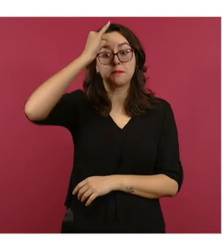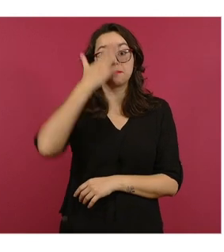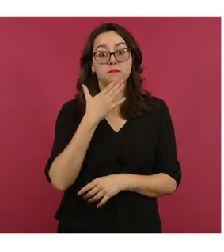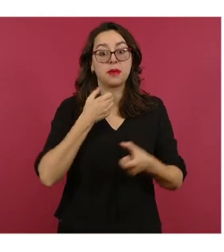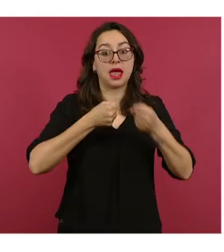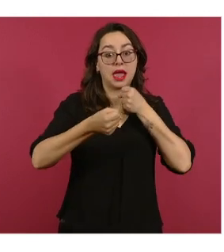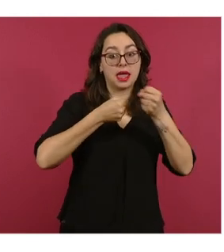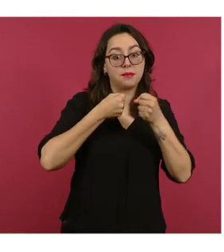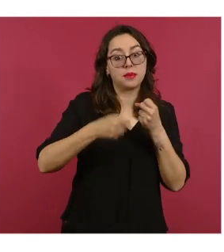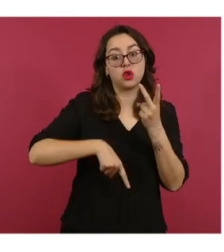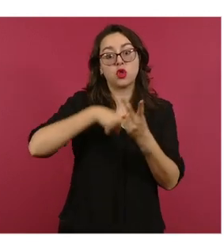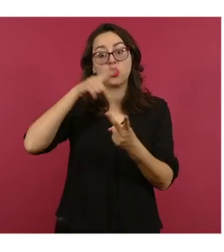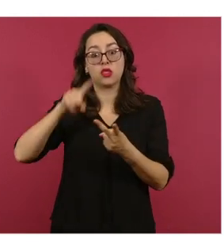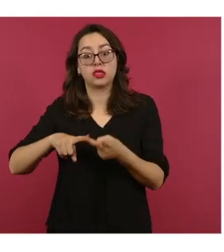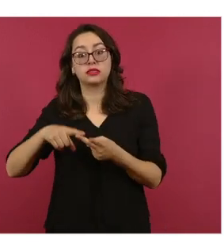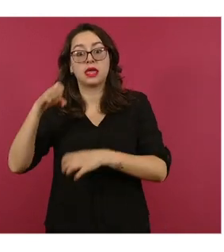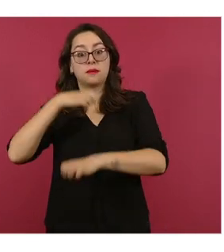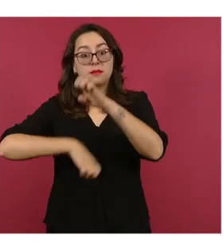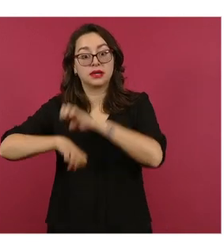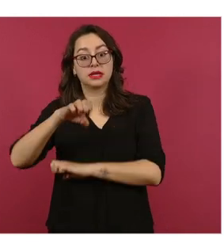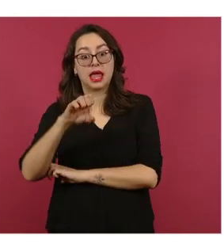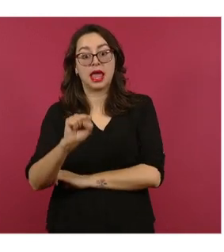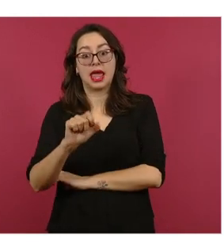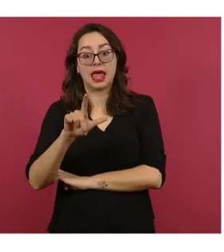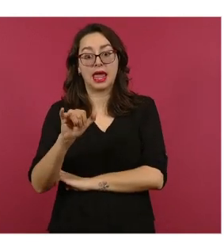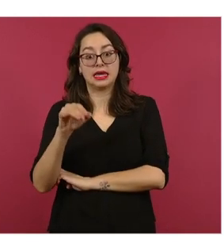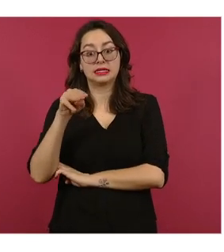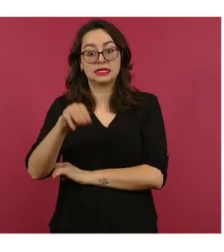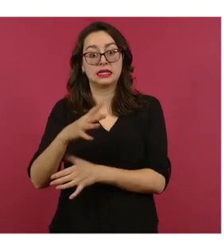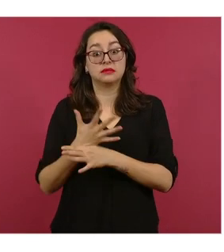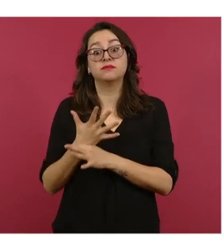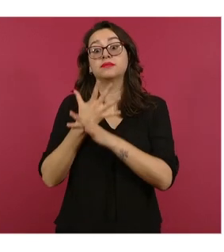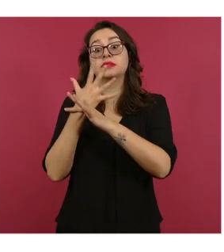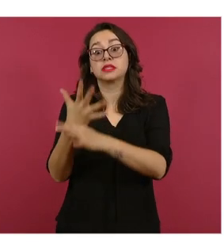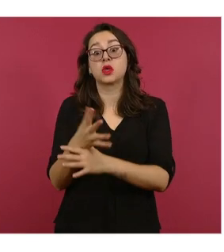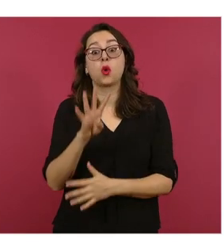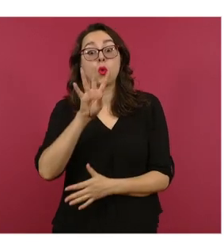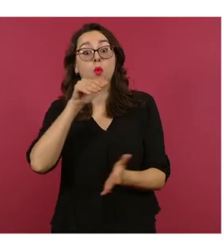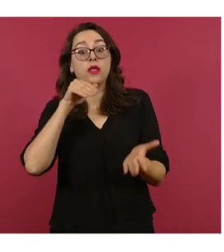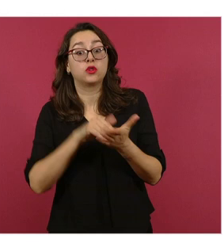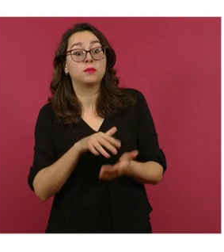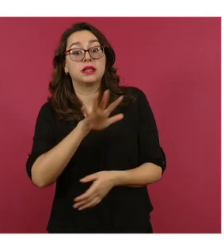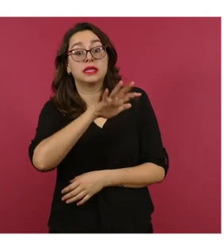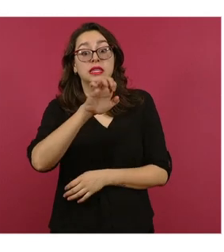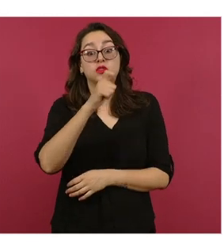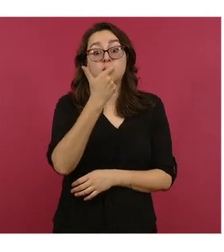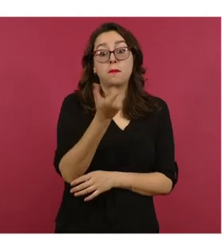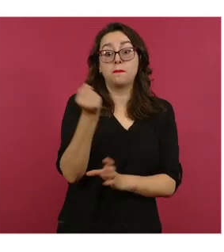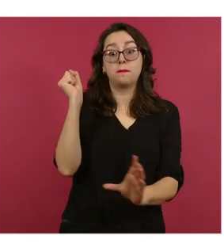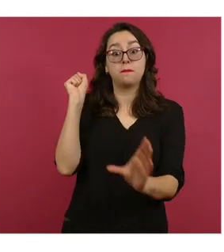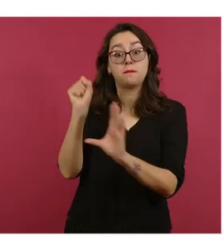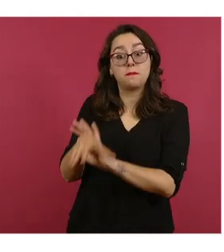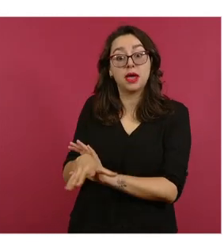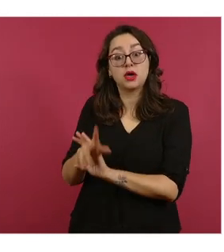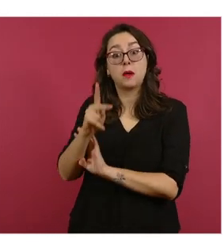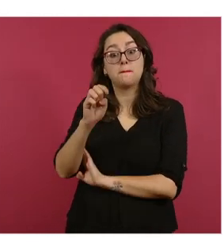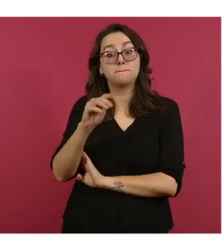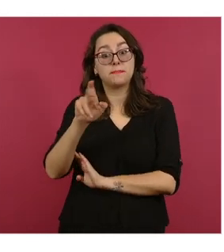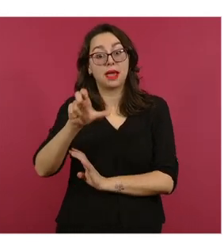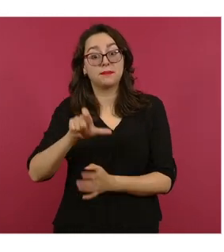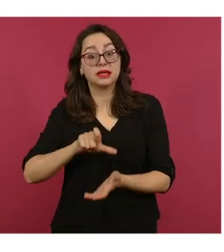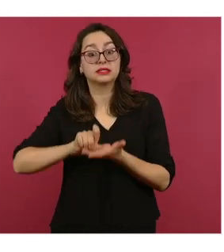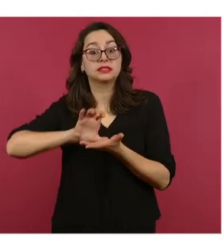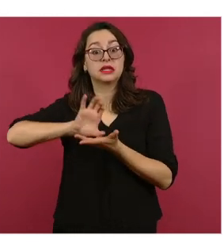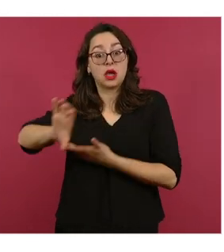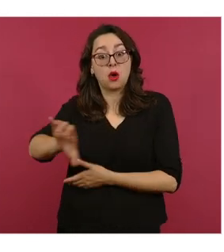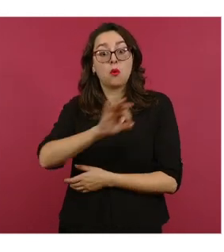ingeniero Carlos Slim en la que se arguye que invirtiendo desde 4.500 pesos en Pemex se tendrían ganancias por 300 mil al